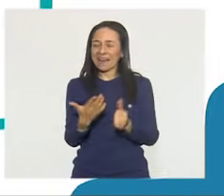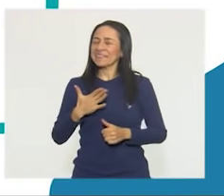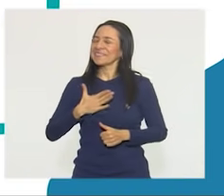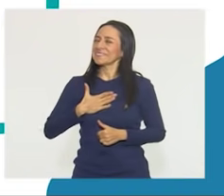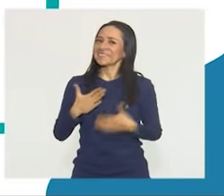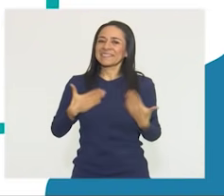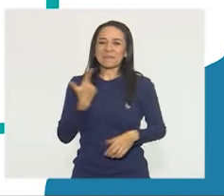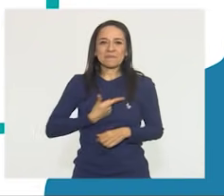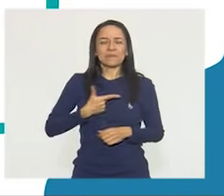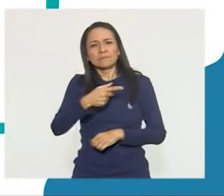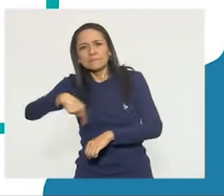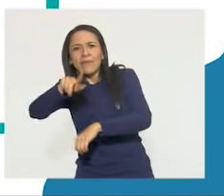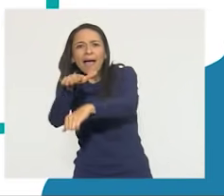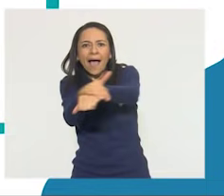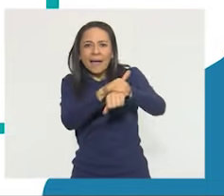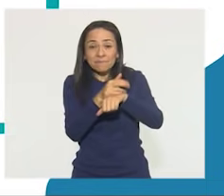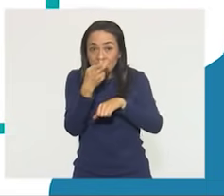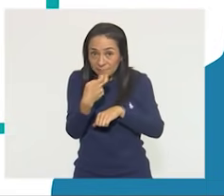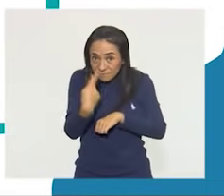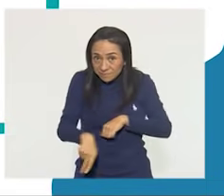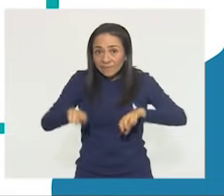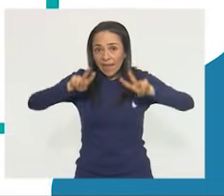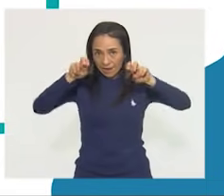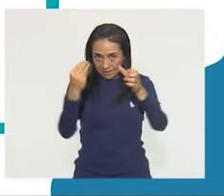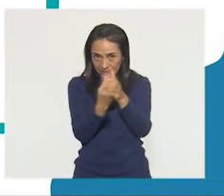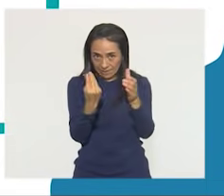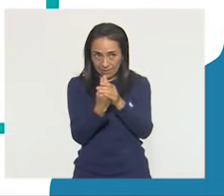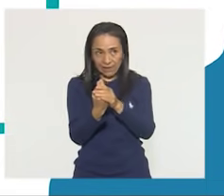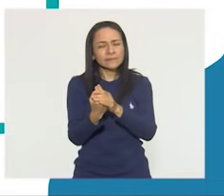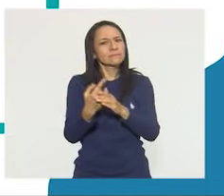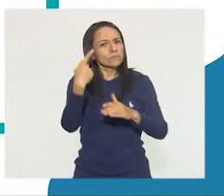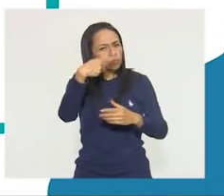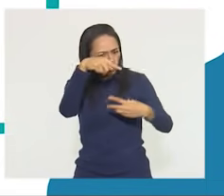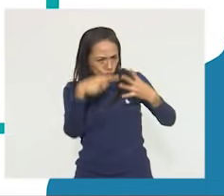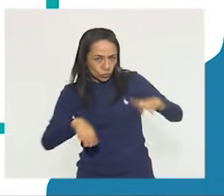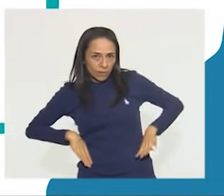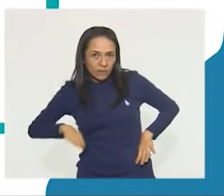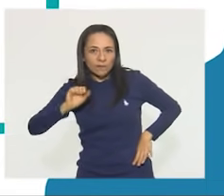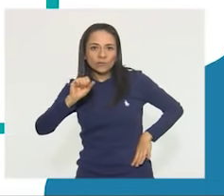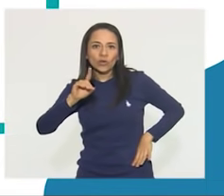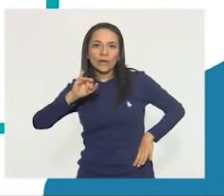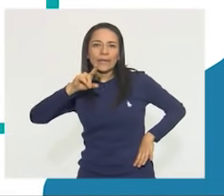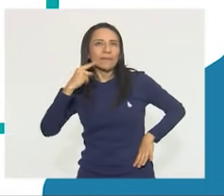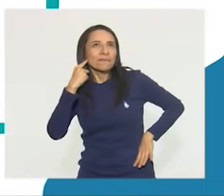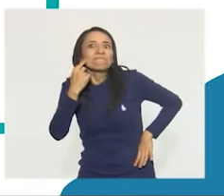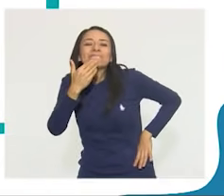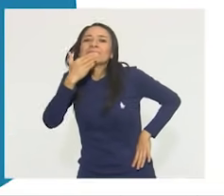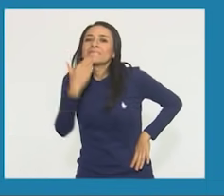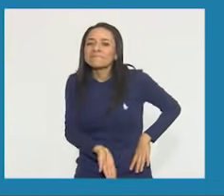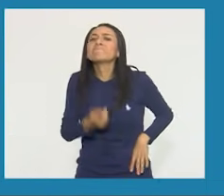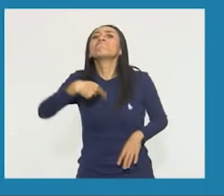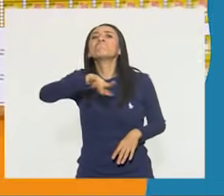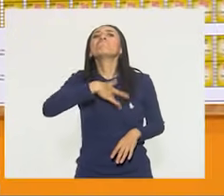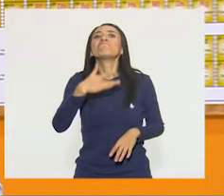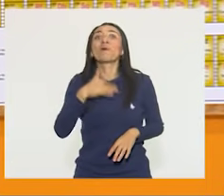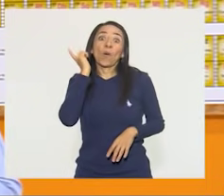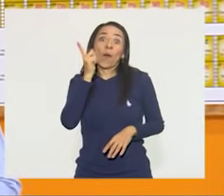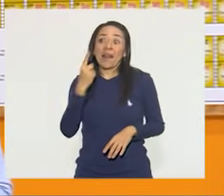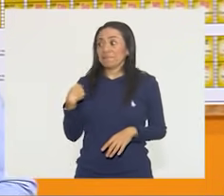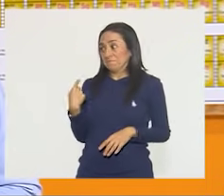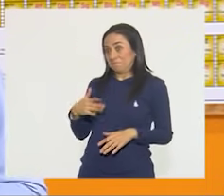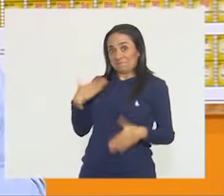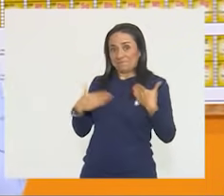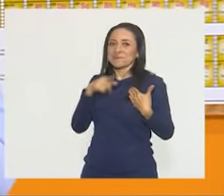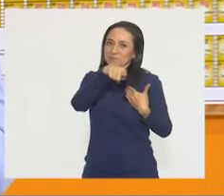de cualidades del sonido terminamos nuestras clases de hoy. ¿Qué les parecieron? Ojalá la hayan disfrutado tanto como nosotros. Les damos